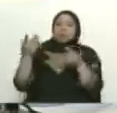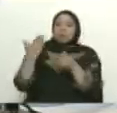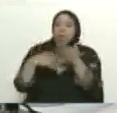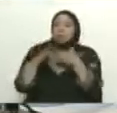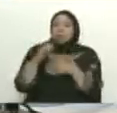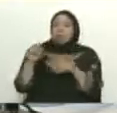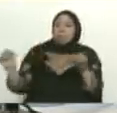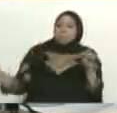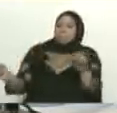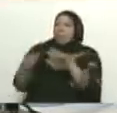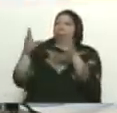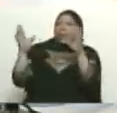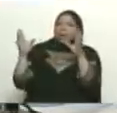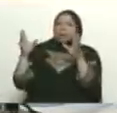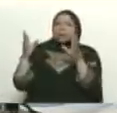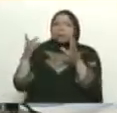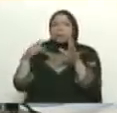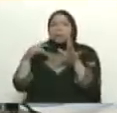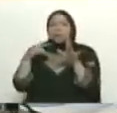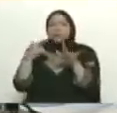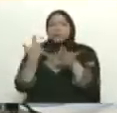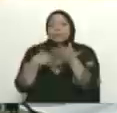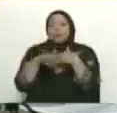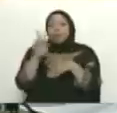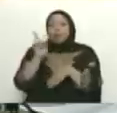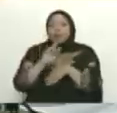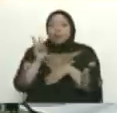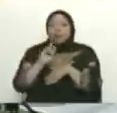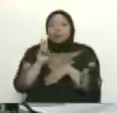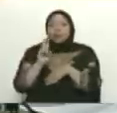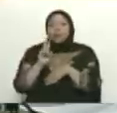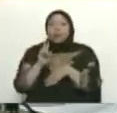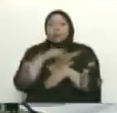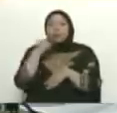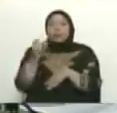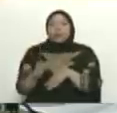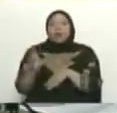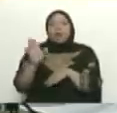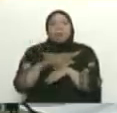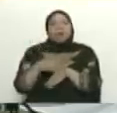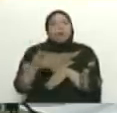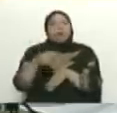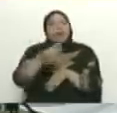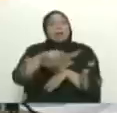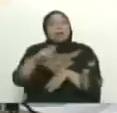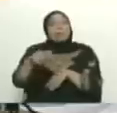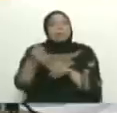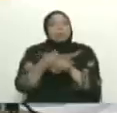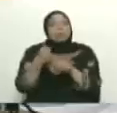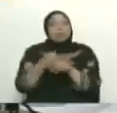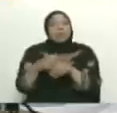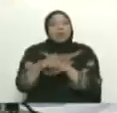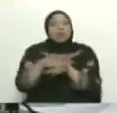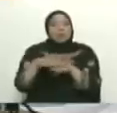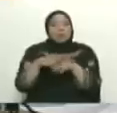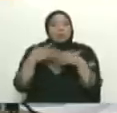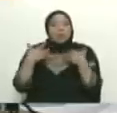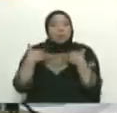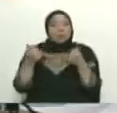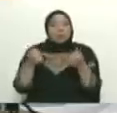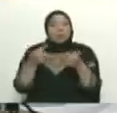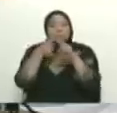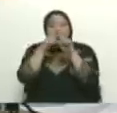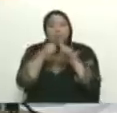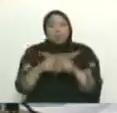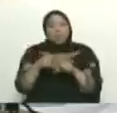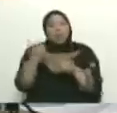algún milagro que caía sobre todo el territorio nacional y la gente no se moría ese año. ¿Saben por qué? Porque el Ministerio de Salud no registraba a los muertos